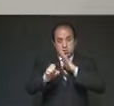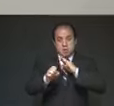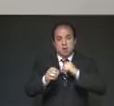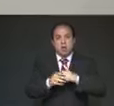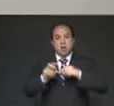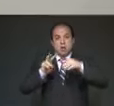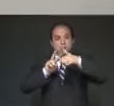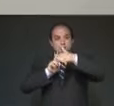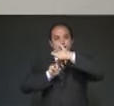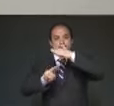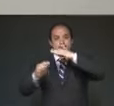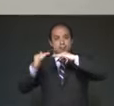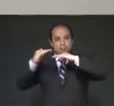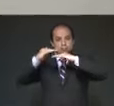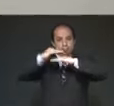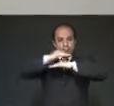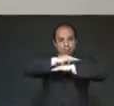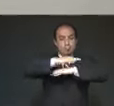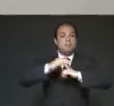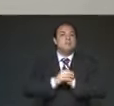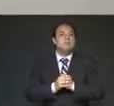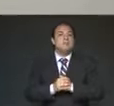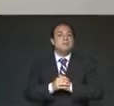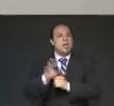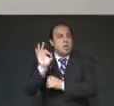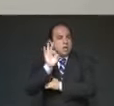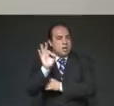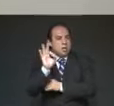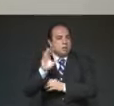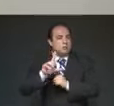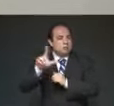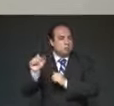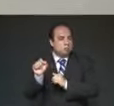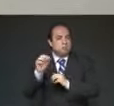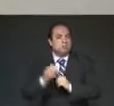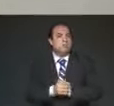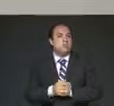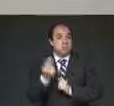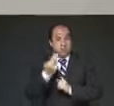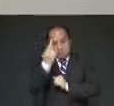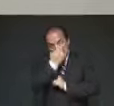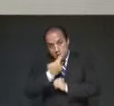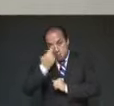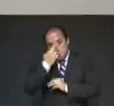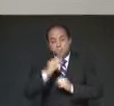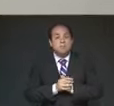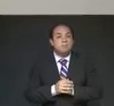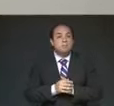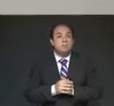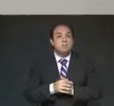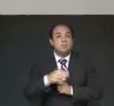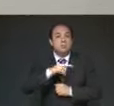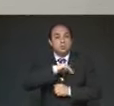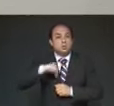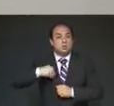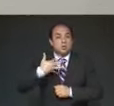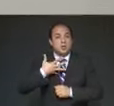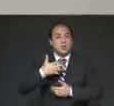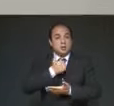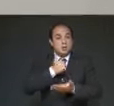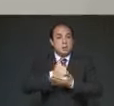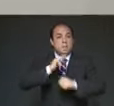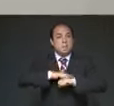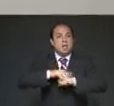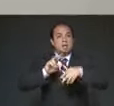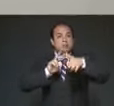elevado. Y quizá en algún momento habría que verlo, si seremos la ciudad con más trolebuses